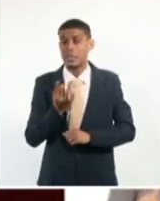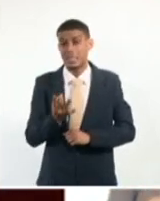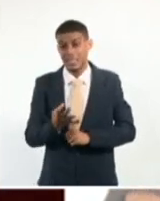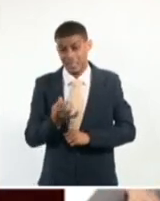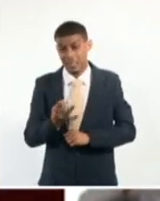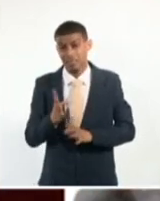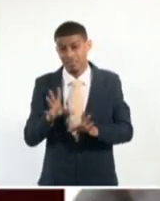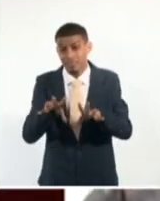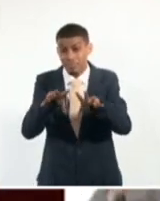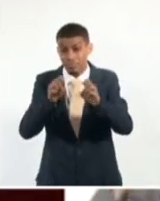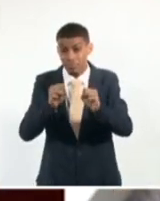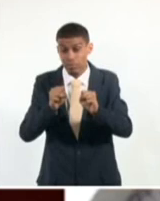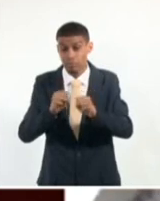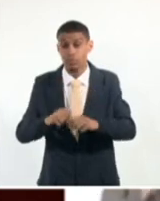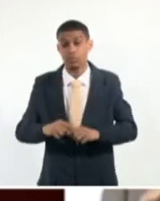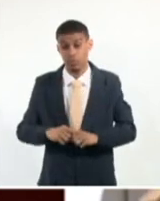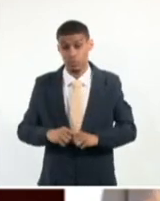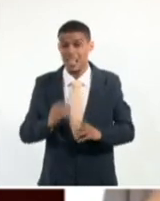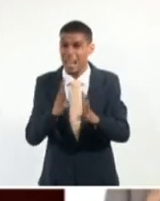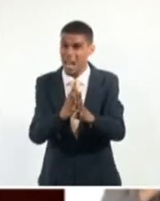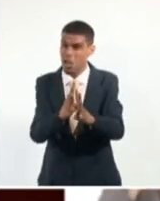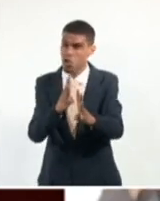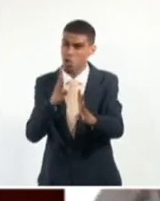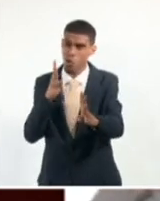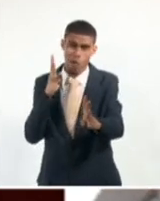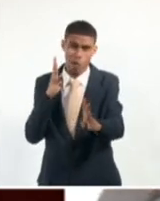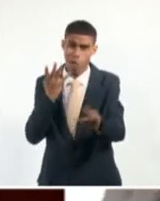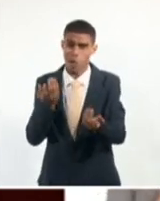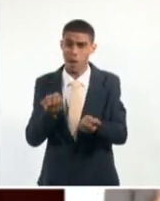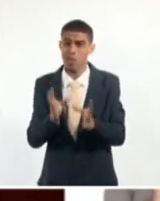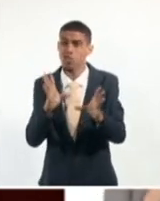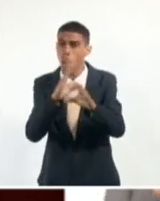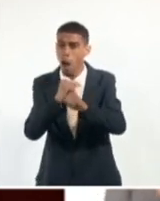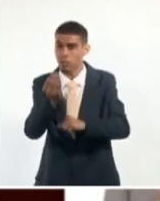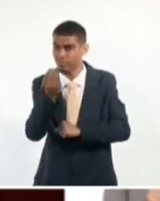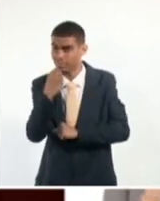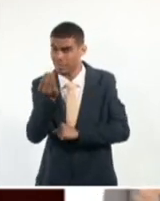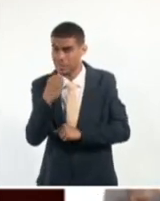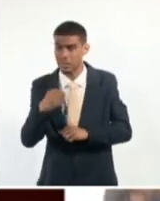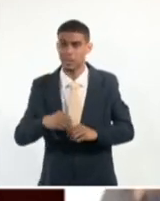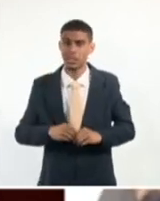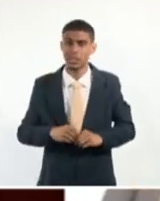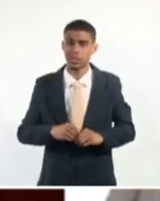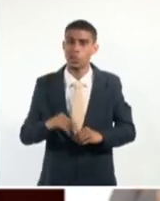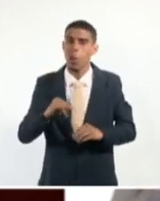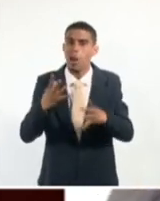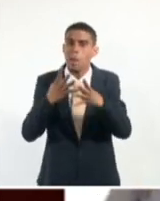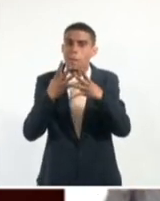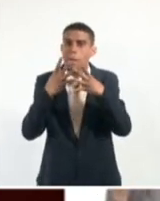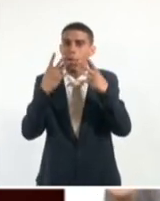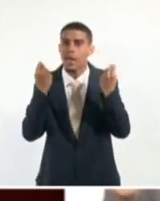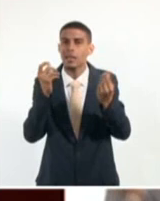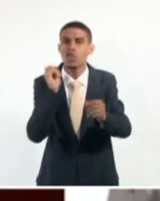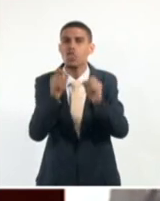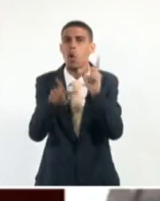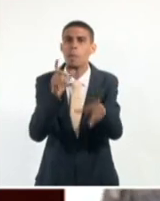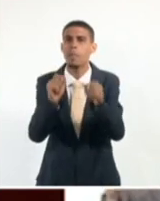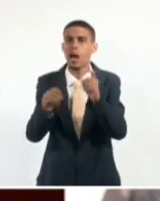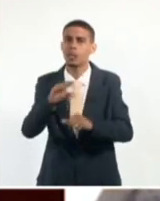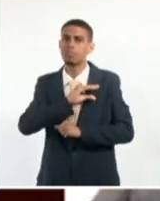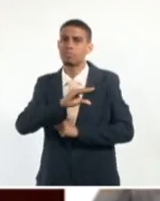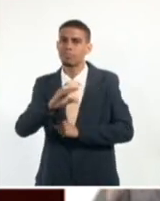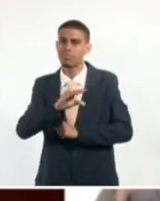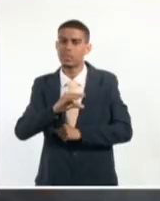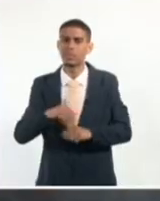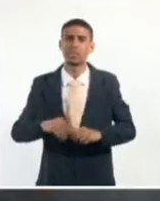apagones, las colas, la escasez, la pérdida de la capacidad de compra de los salarios y las